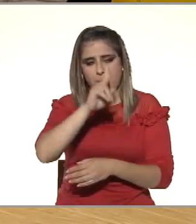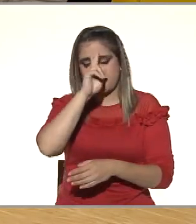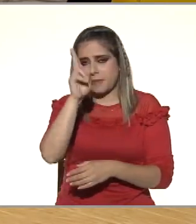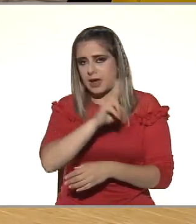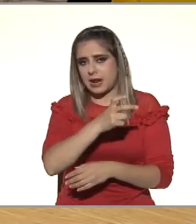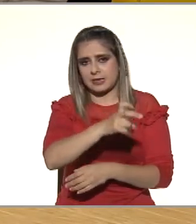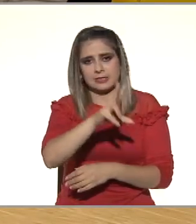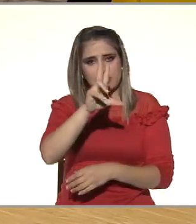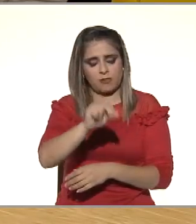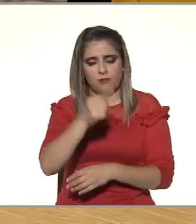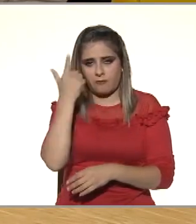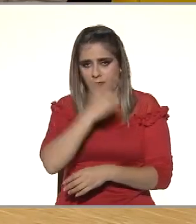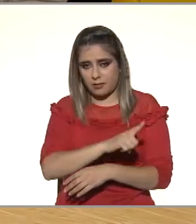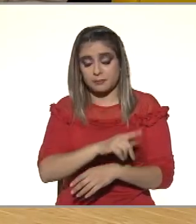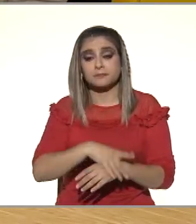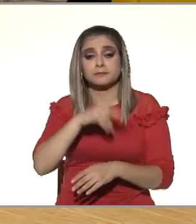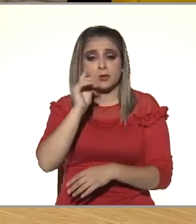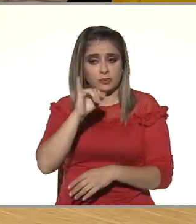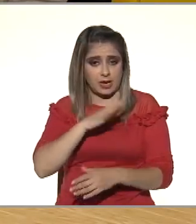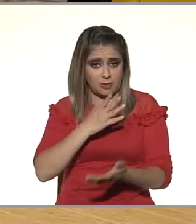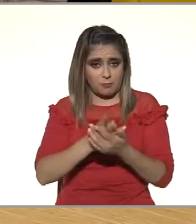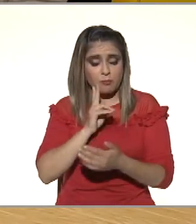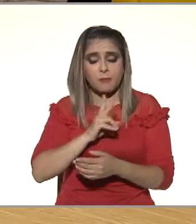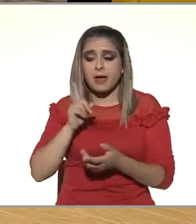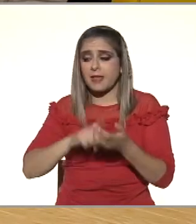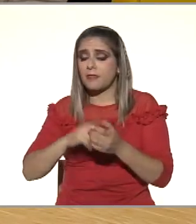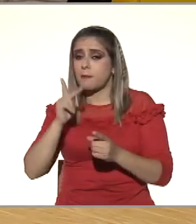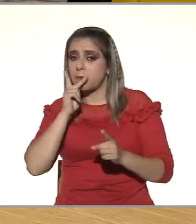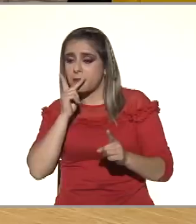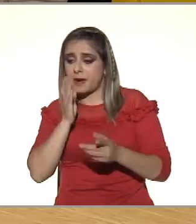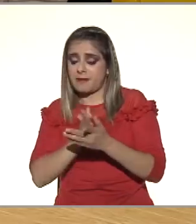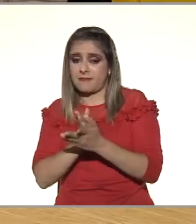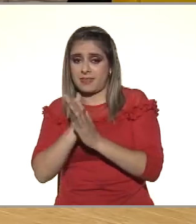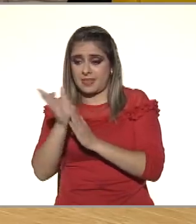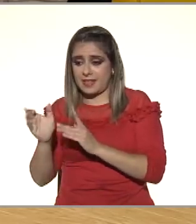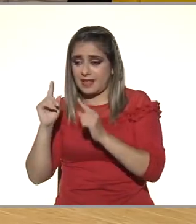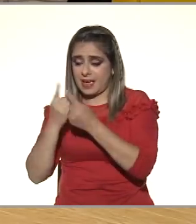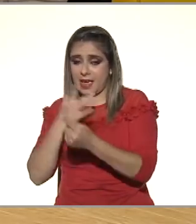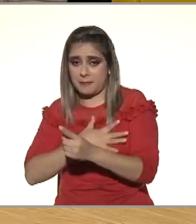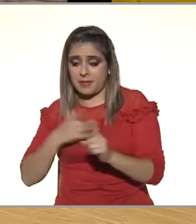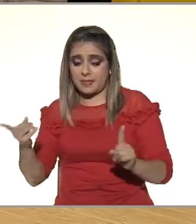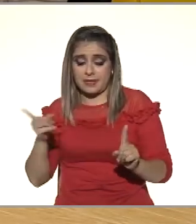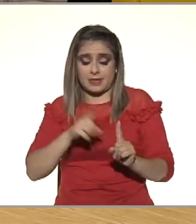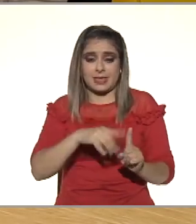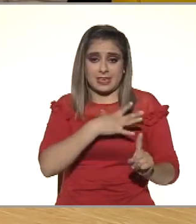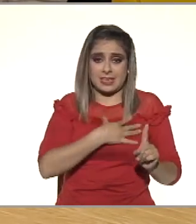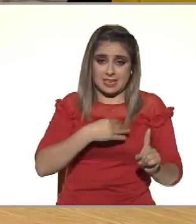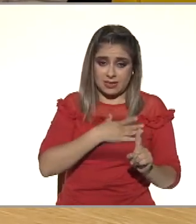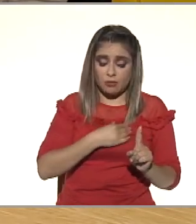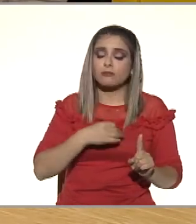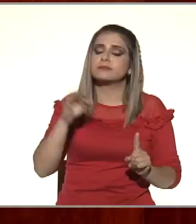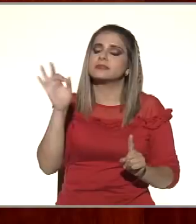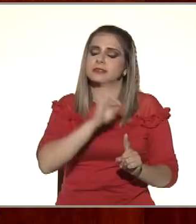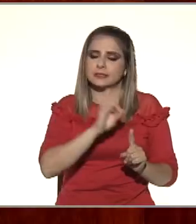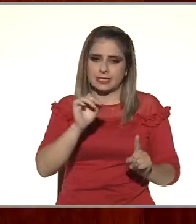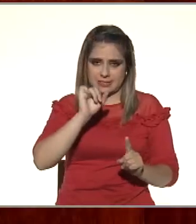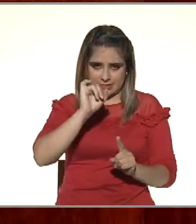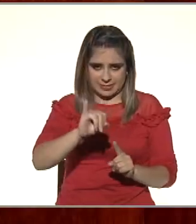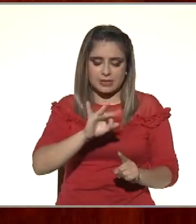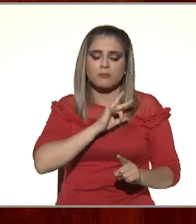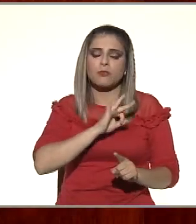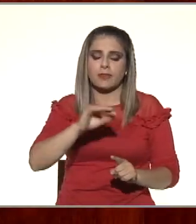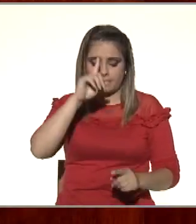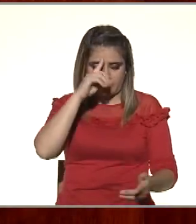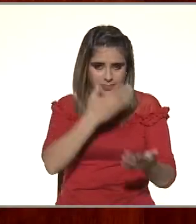está comprobado que los hijos de padres que cometieron alguna infidelidad tienen mucho más porcentaje de caer en